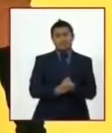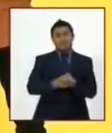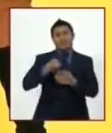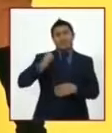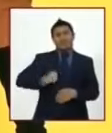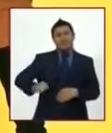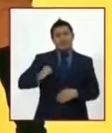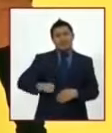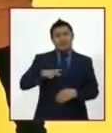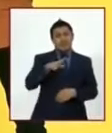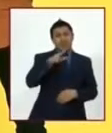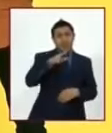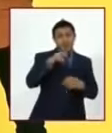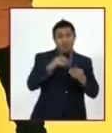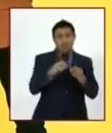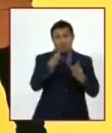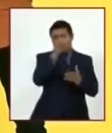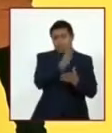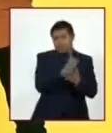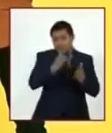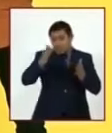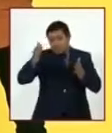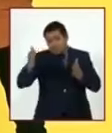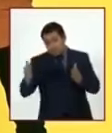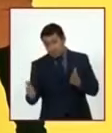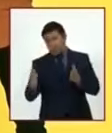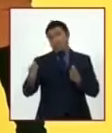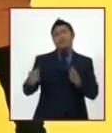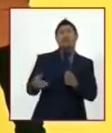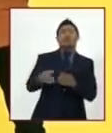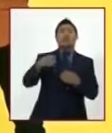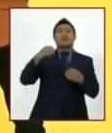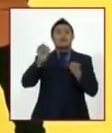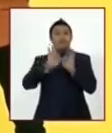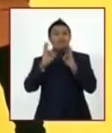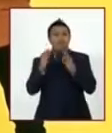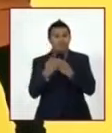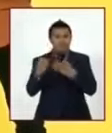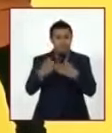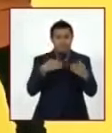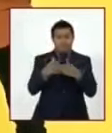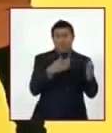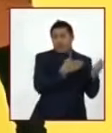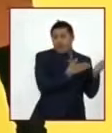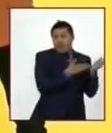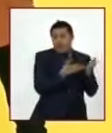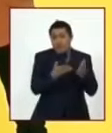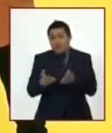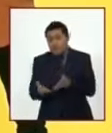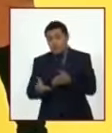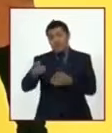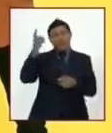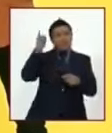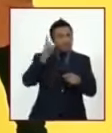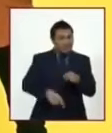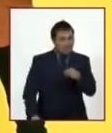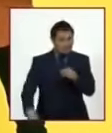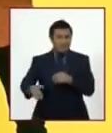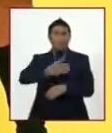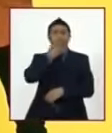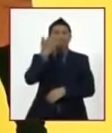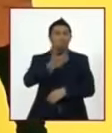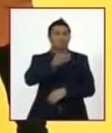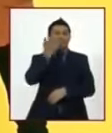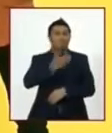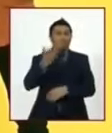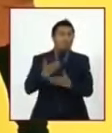XVIII llegó a la Nueva España el estilo neoclásico, que rompería con la tradición barroca. ¿Cuáles son las características